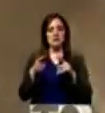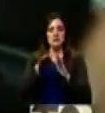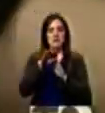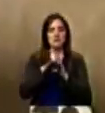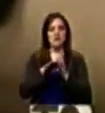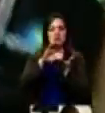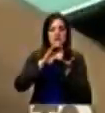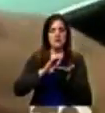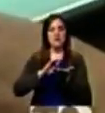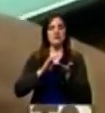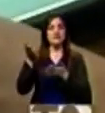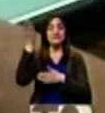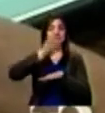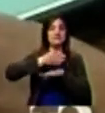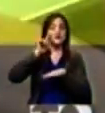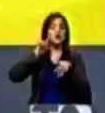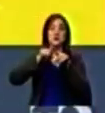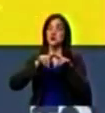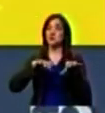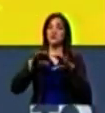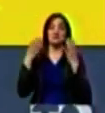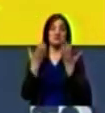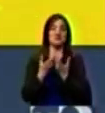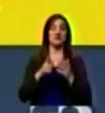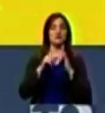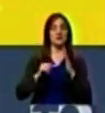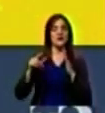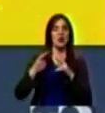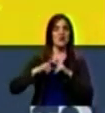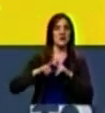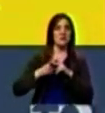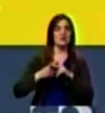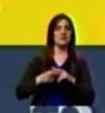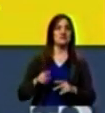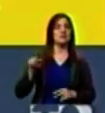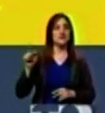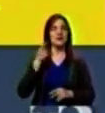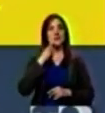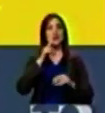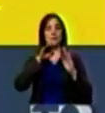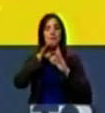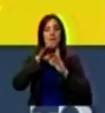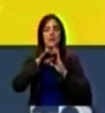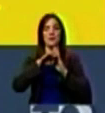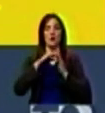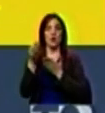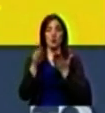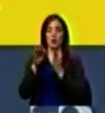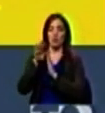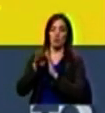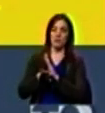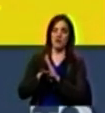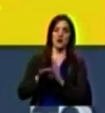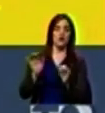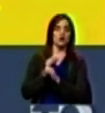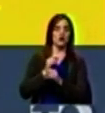que Finanzas hizo sin coordinación del comité. Finanzas, a través de la herramienta ESIGEF, disminuyó espacio presupuestario a las